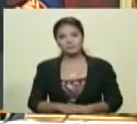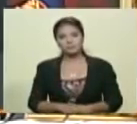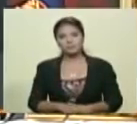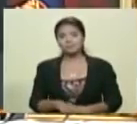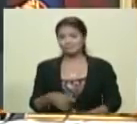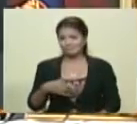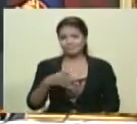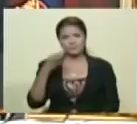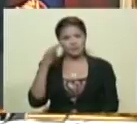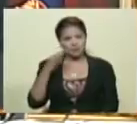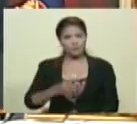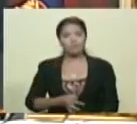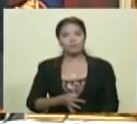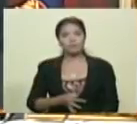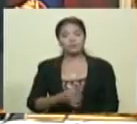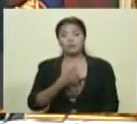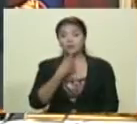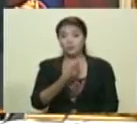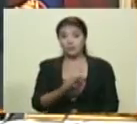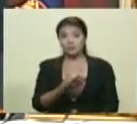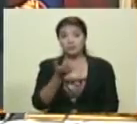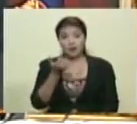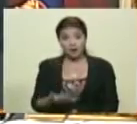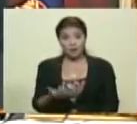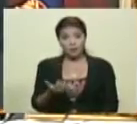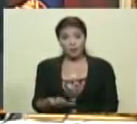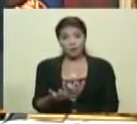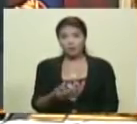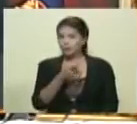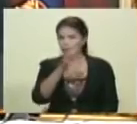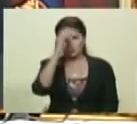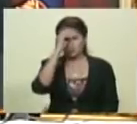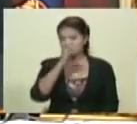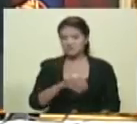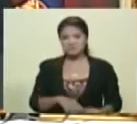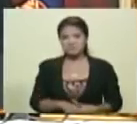totalmente seguro, que lo que te voy a decir ahora en este momento tú no lo sabes.